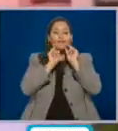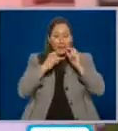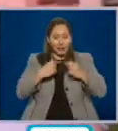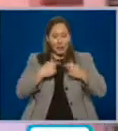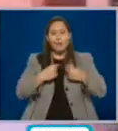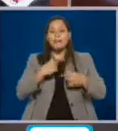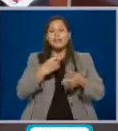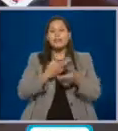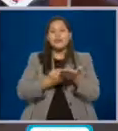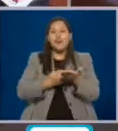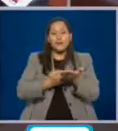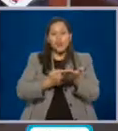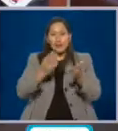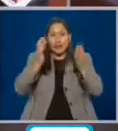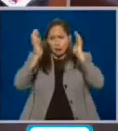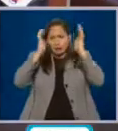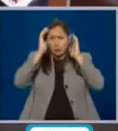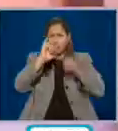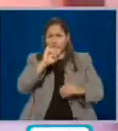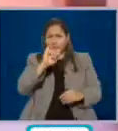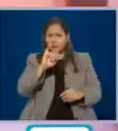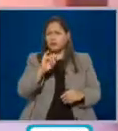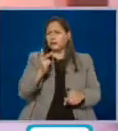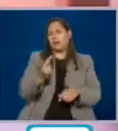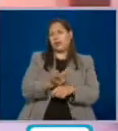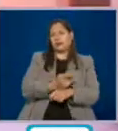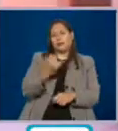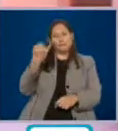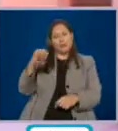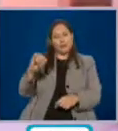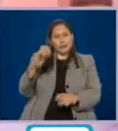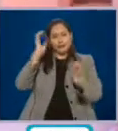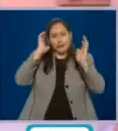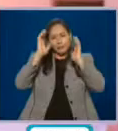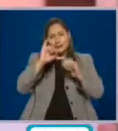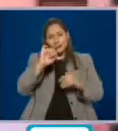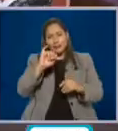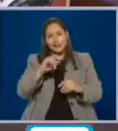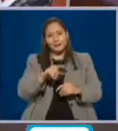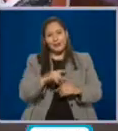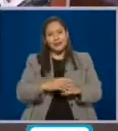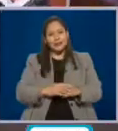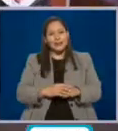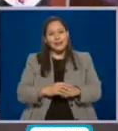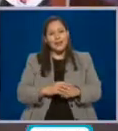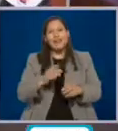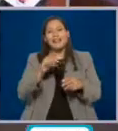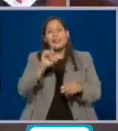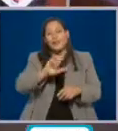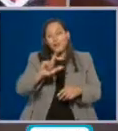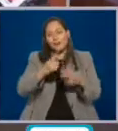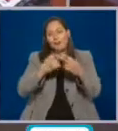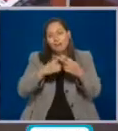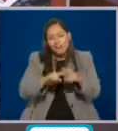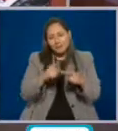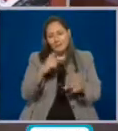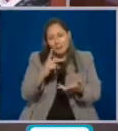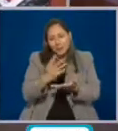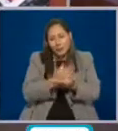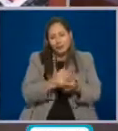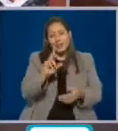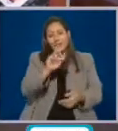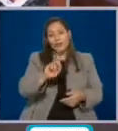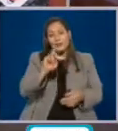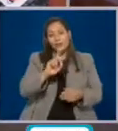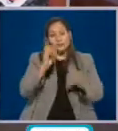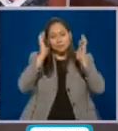no me bañé. ¿No se bañó? No, yo sí me bañé, señor. ¿Qué pasó? Báñese, don Ángel, báñese que la semana comience. Tenemos muchas ganas de arrancar esto Por con eso mucha yo el energía. domingo y ya